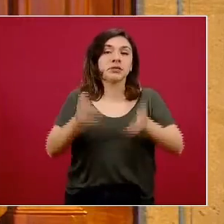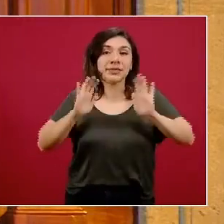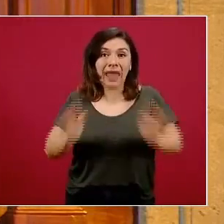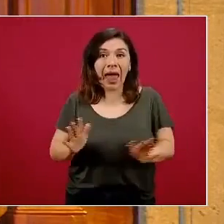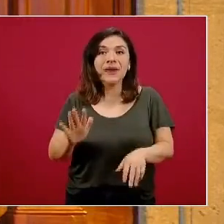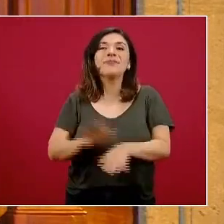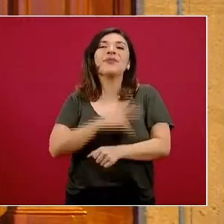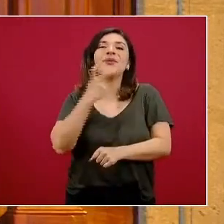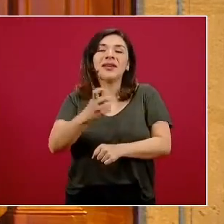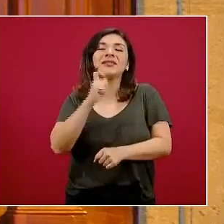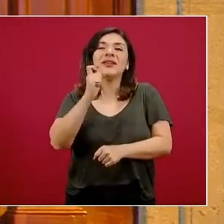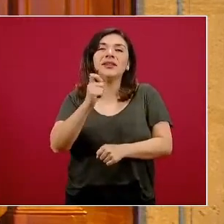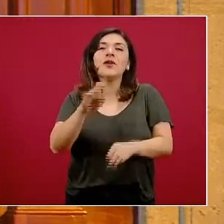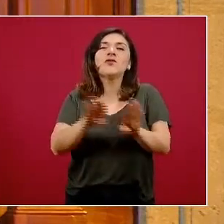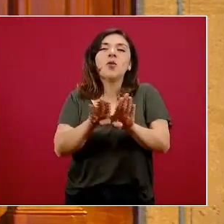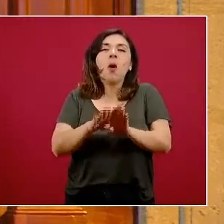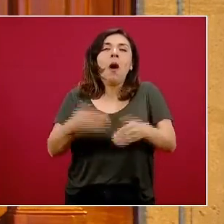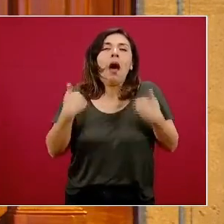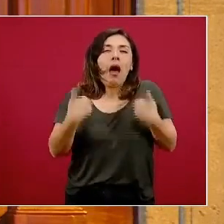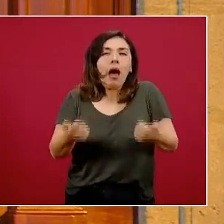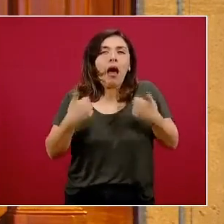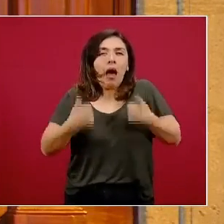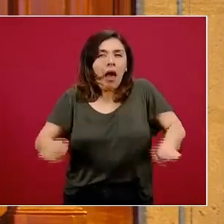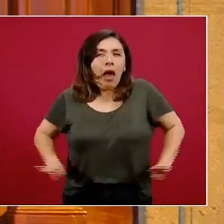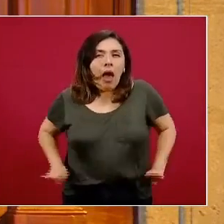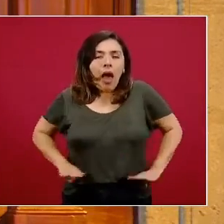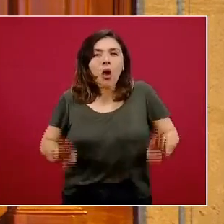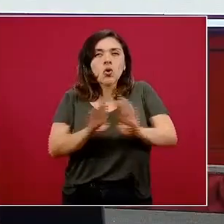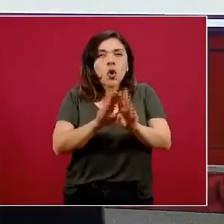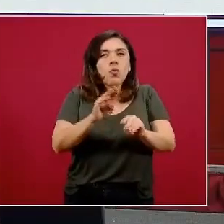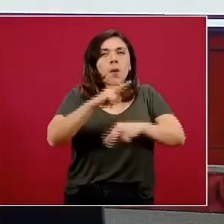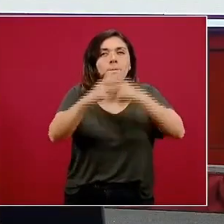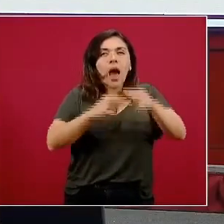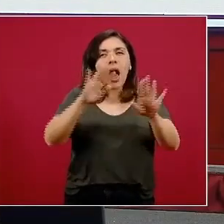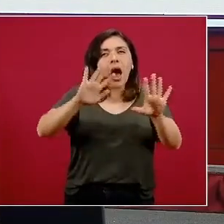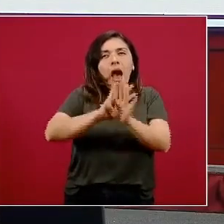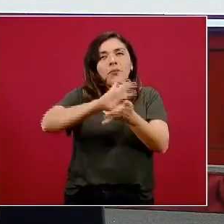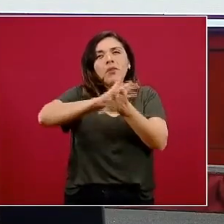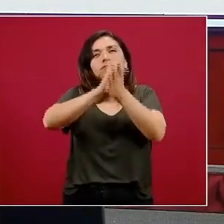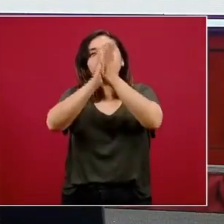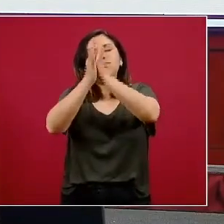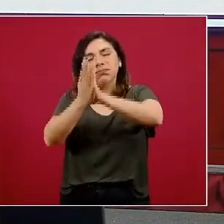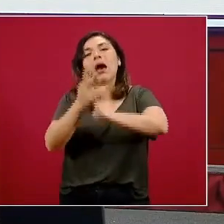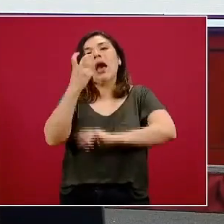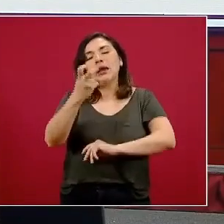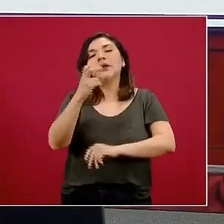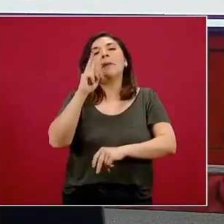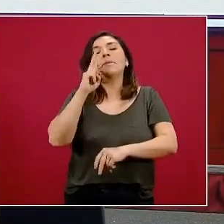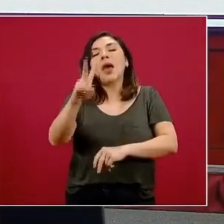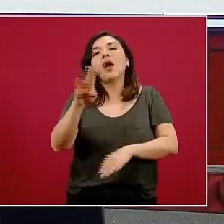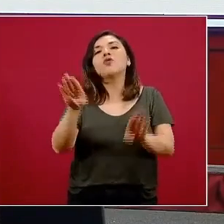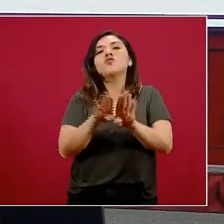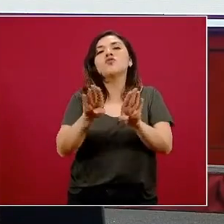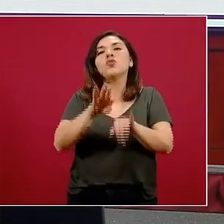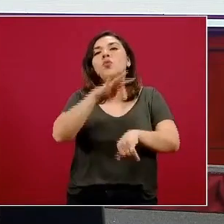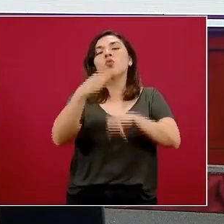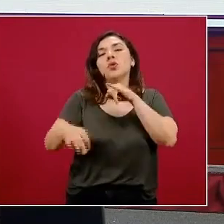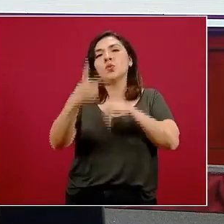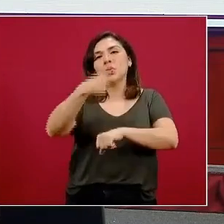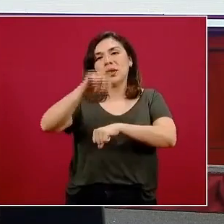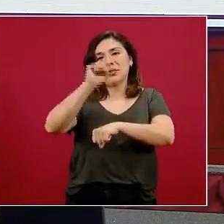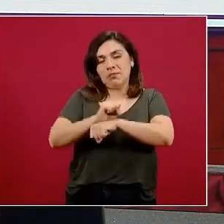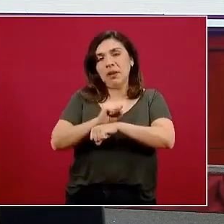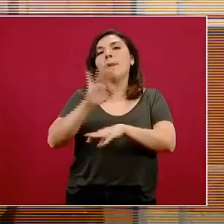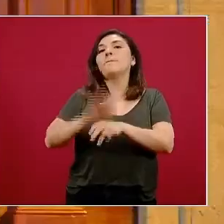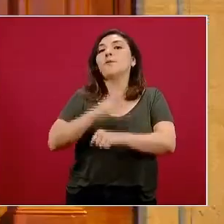tanto las tendencias que podemos observar y el comportamiento es prácticamente el que vamos a terminar viendo al final de la semana. Por